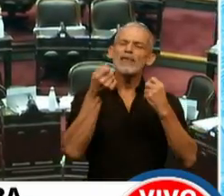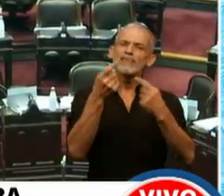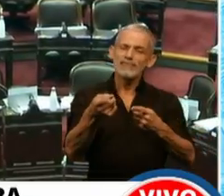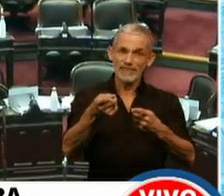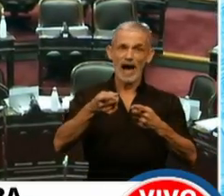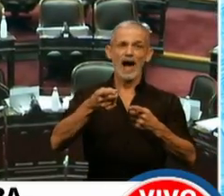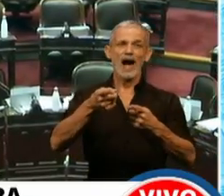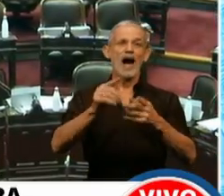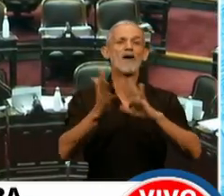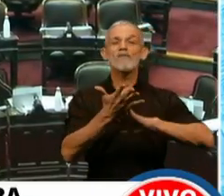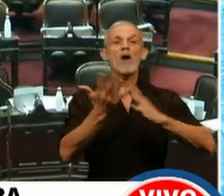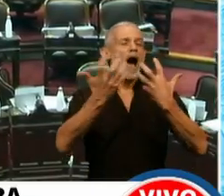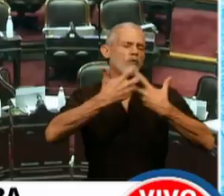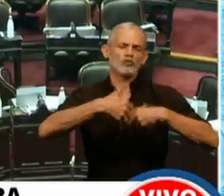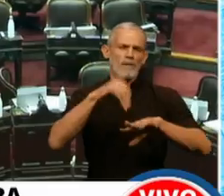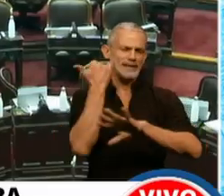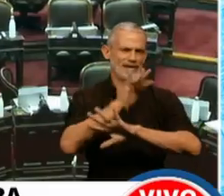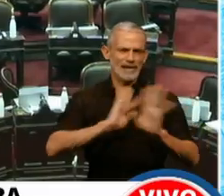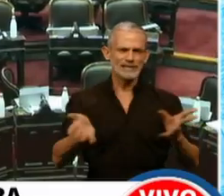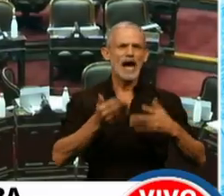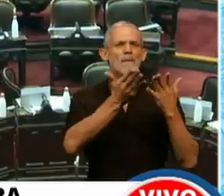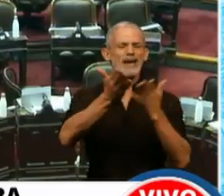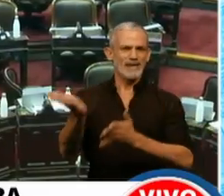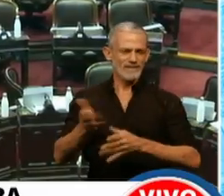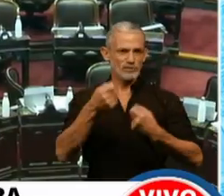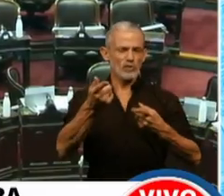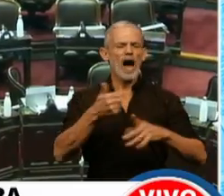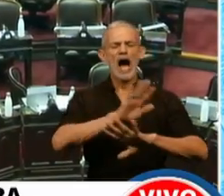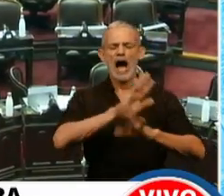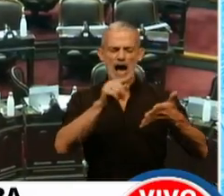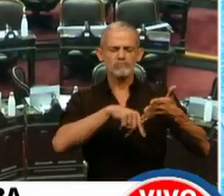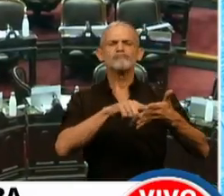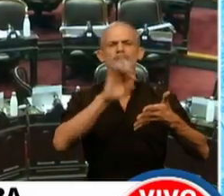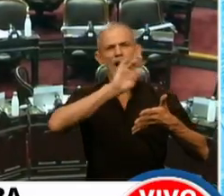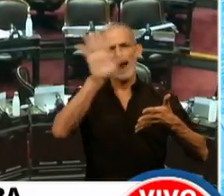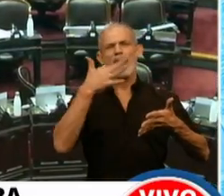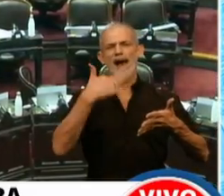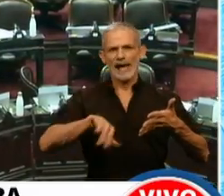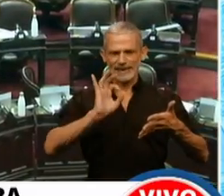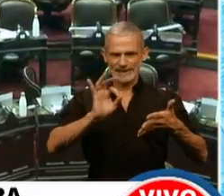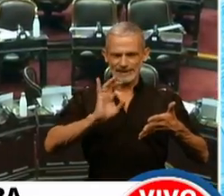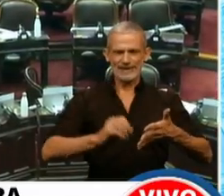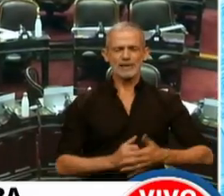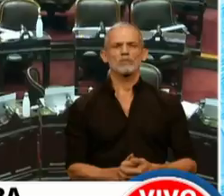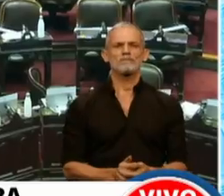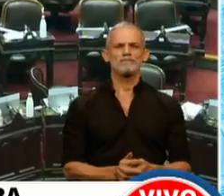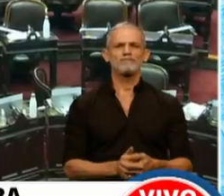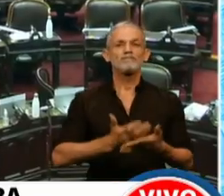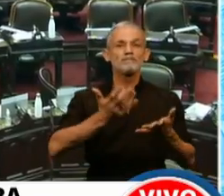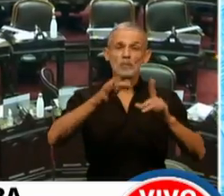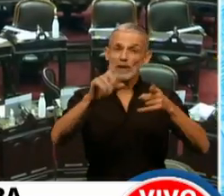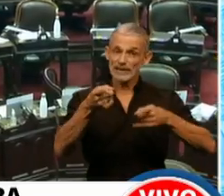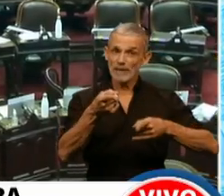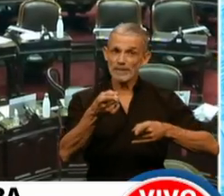en forma automática los beneficios establecidos eso nos despeja muchas dudas que nosotros teníamos también